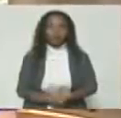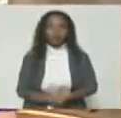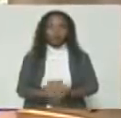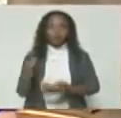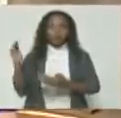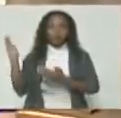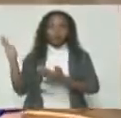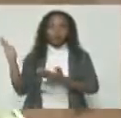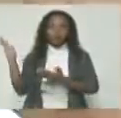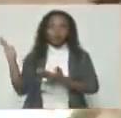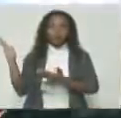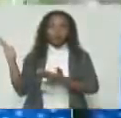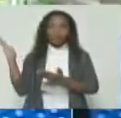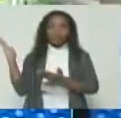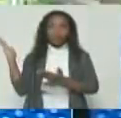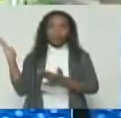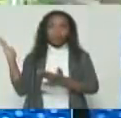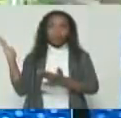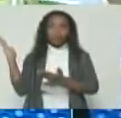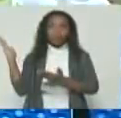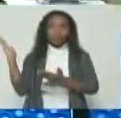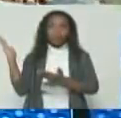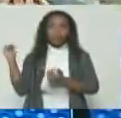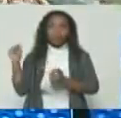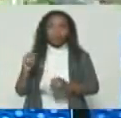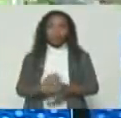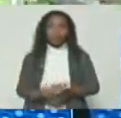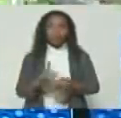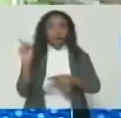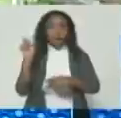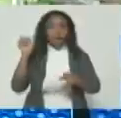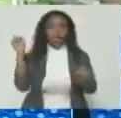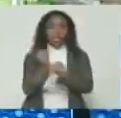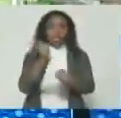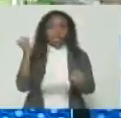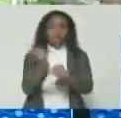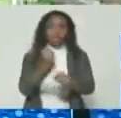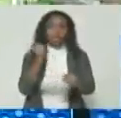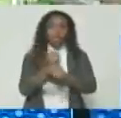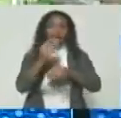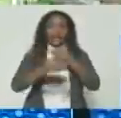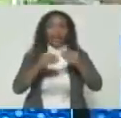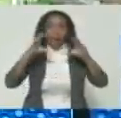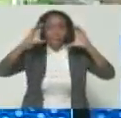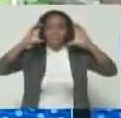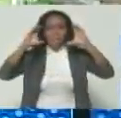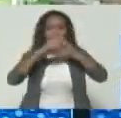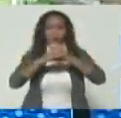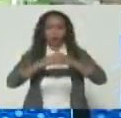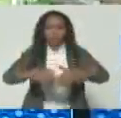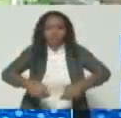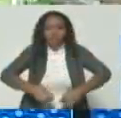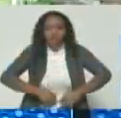siempre apuntando hacia el futuro. Trabajo que hay que hacer, mire, hay que concentrar esfuerzo